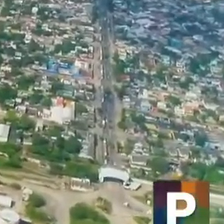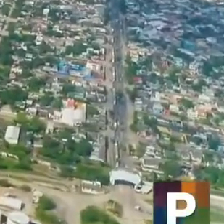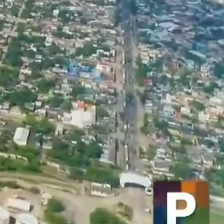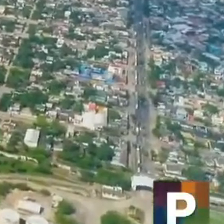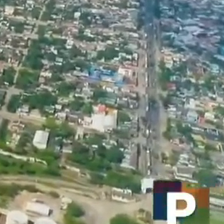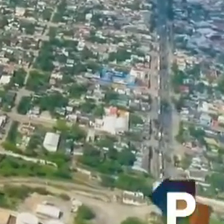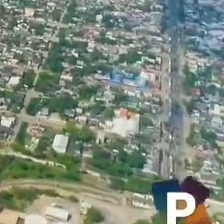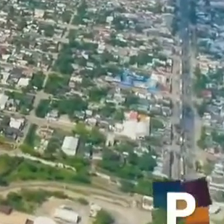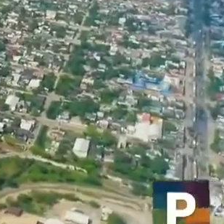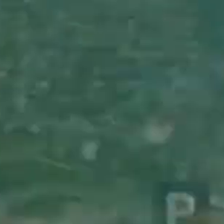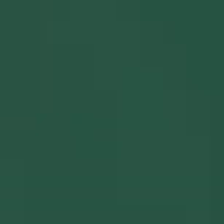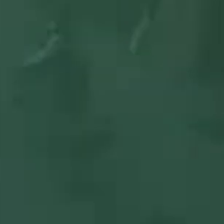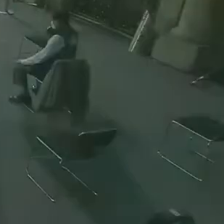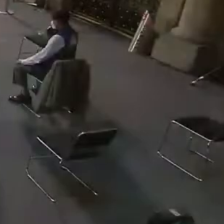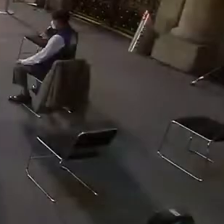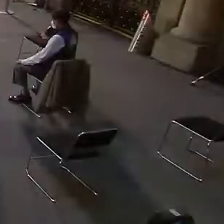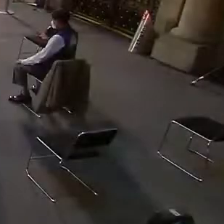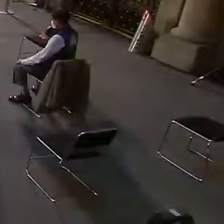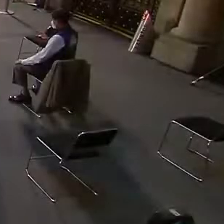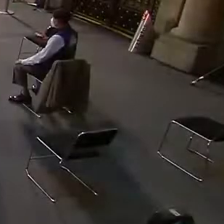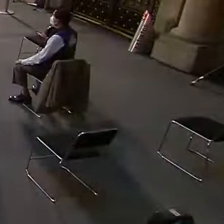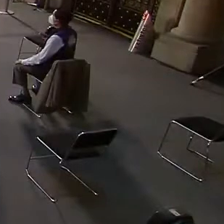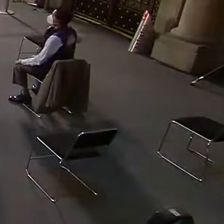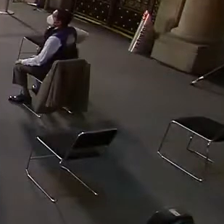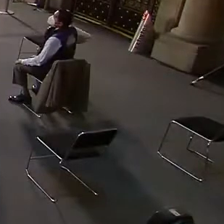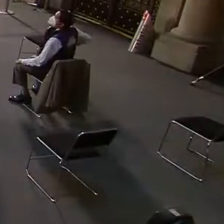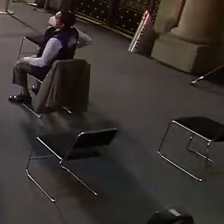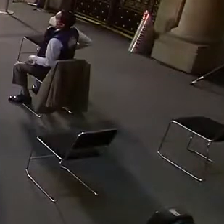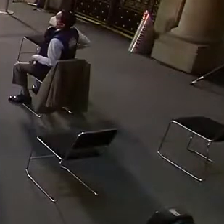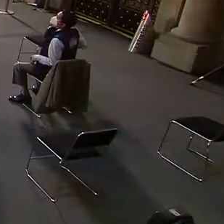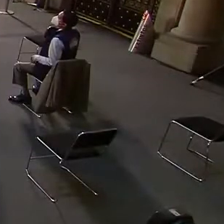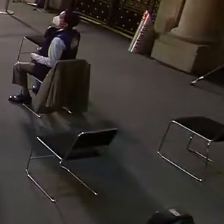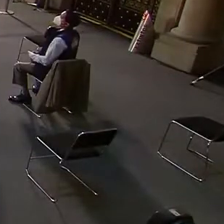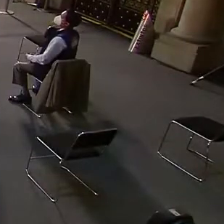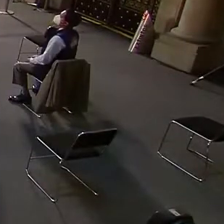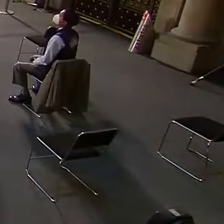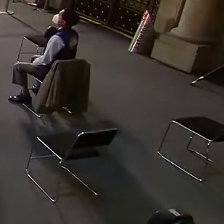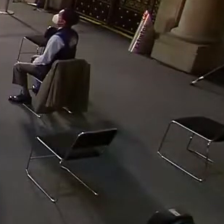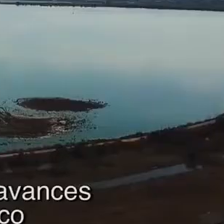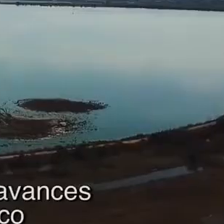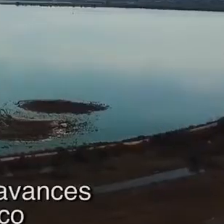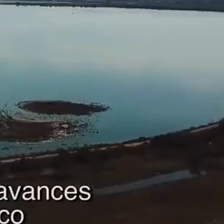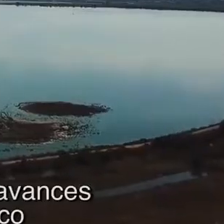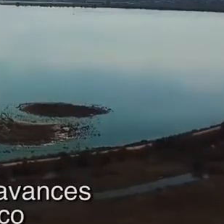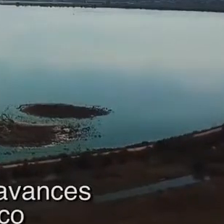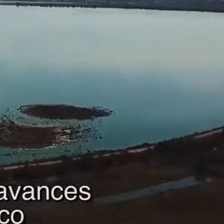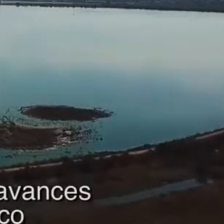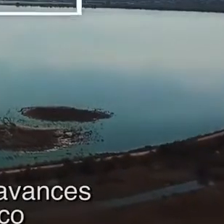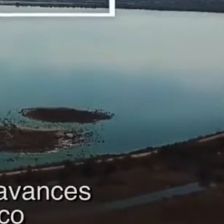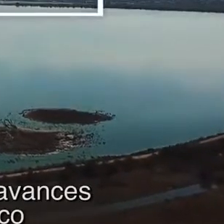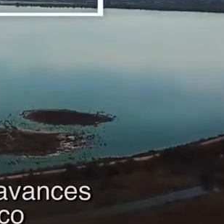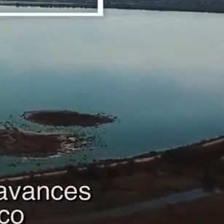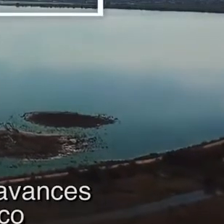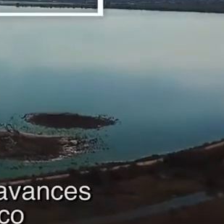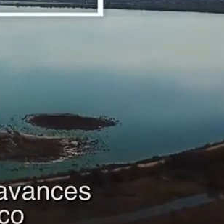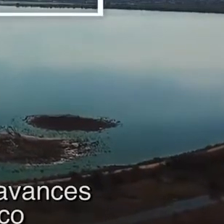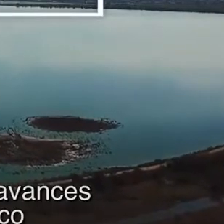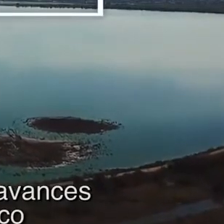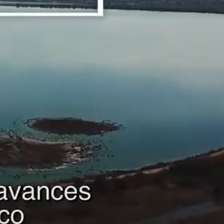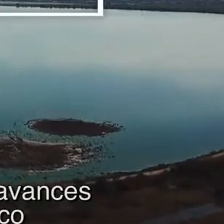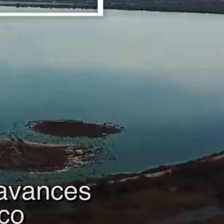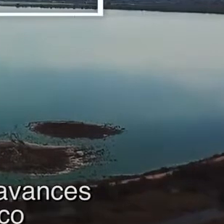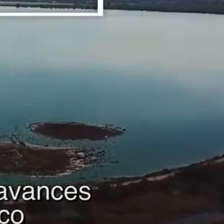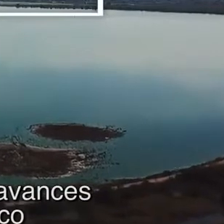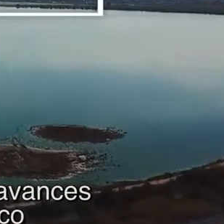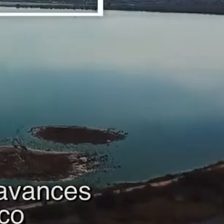del Istmo de Tehuantepec. Gobierno de México. La Comisión Nacional del Agua informa los avances